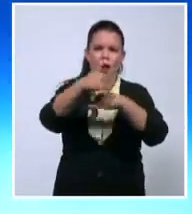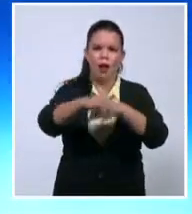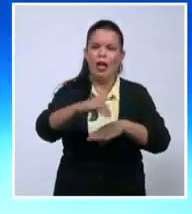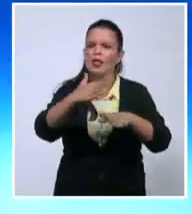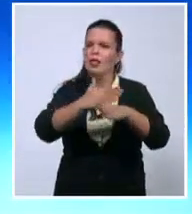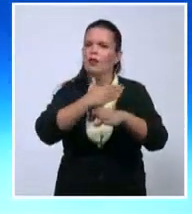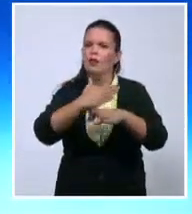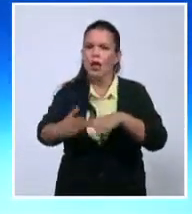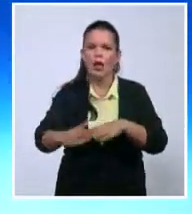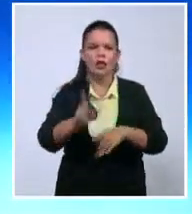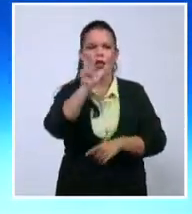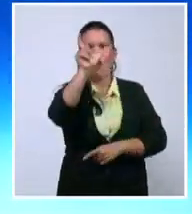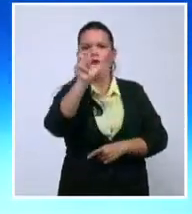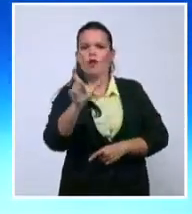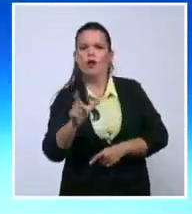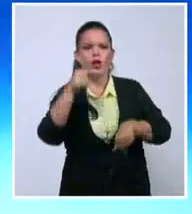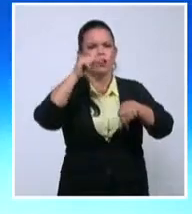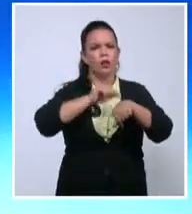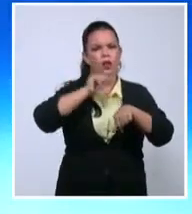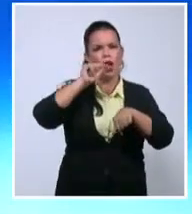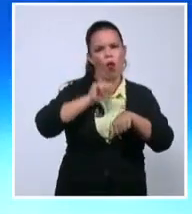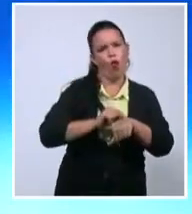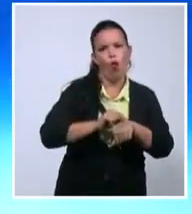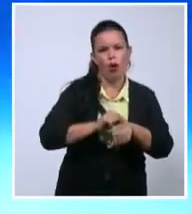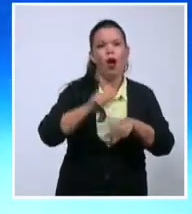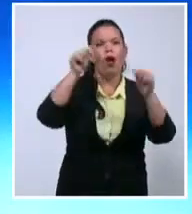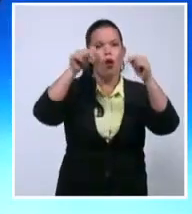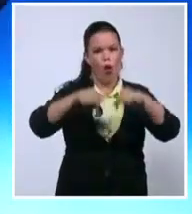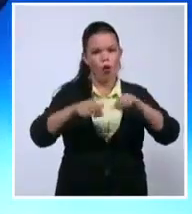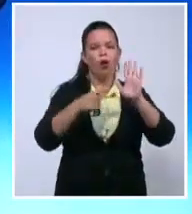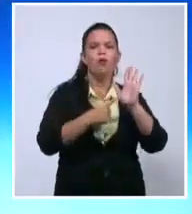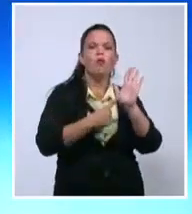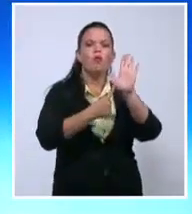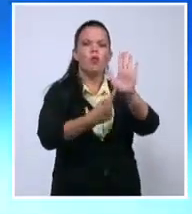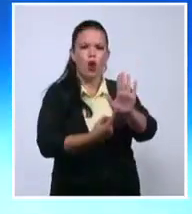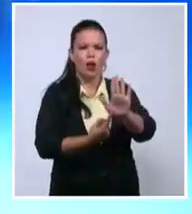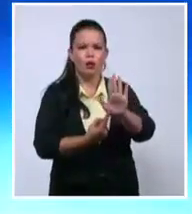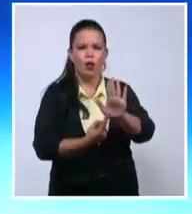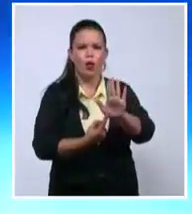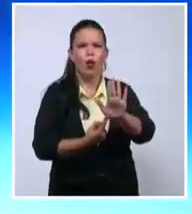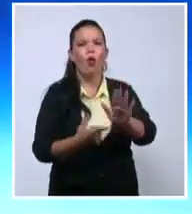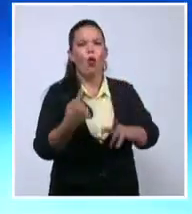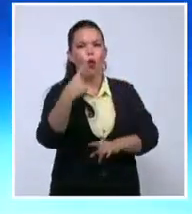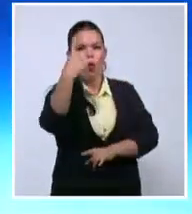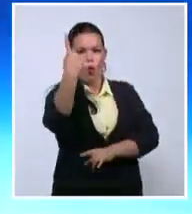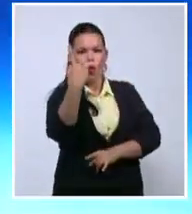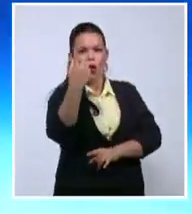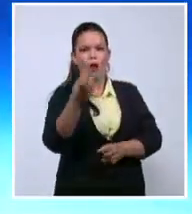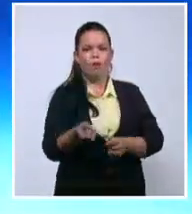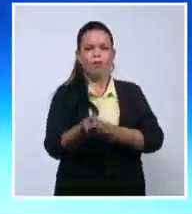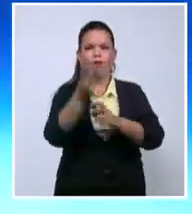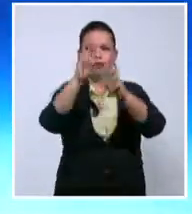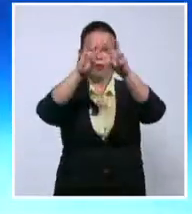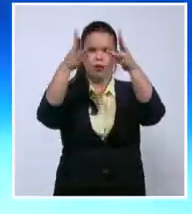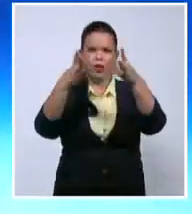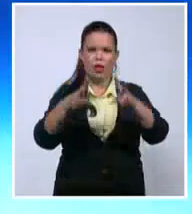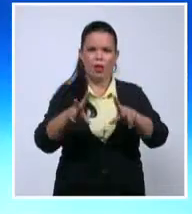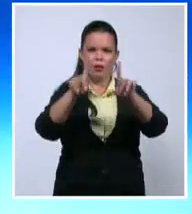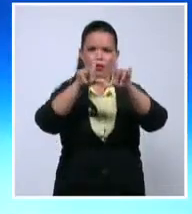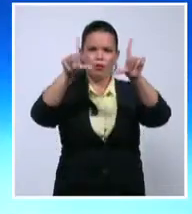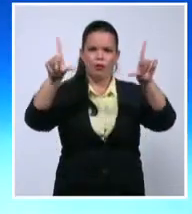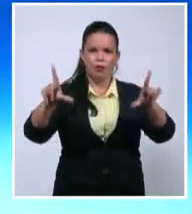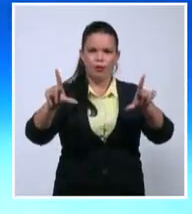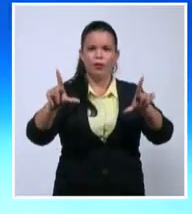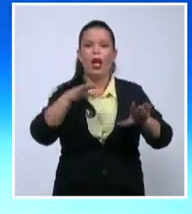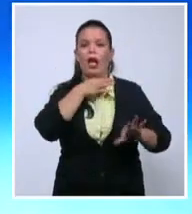están dirigidas a sectores diversos de la sociedad cubana. Hoy yo les traigo algunas de esas convocatorias. En algunos casos, miren, si usted tiene el